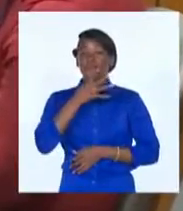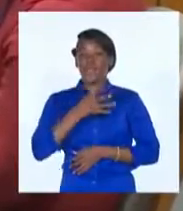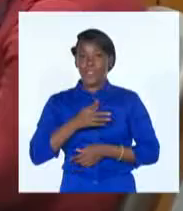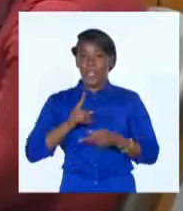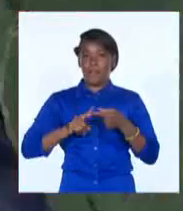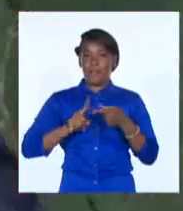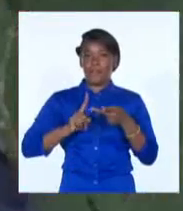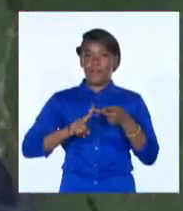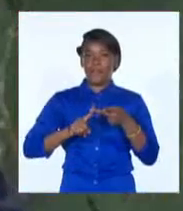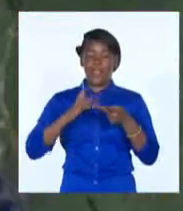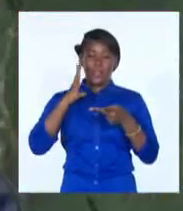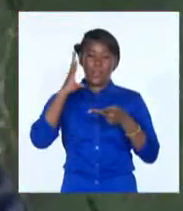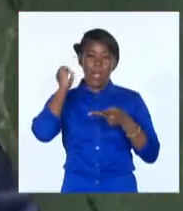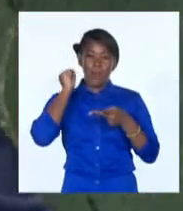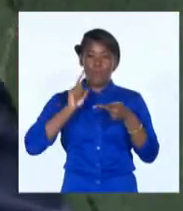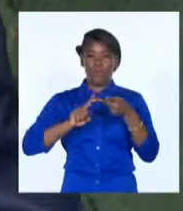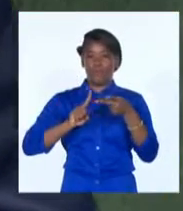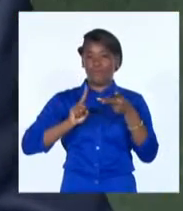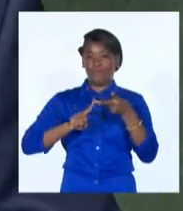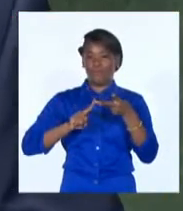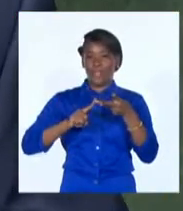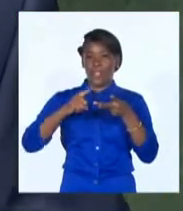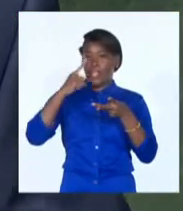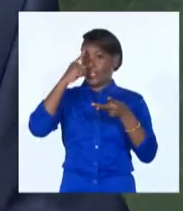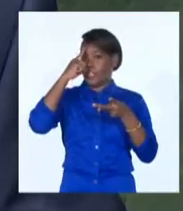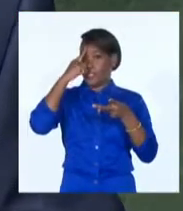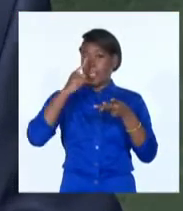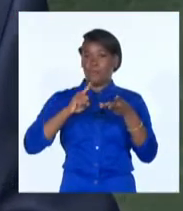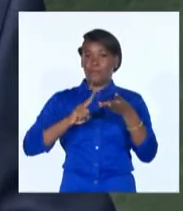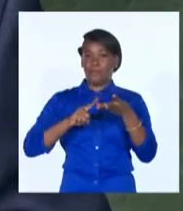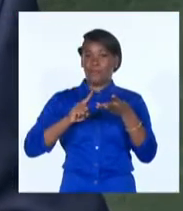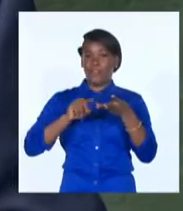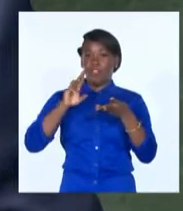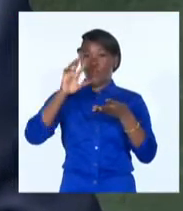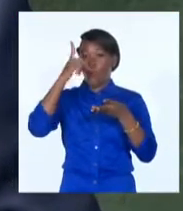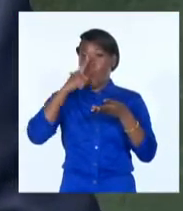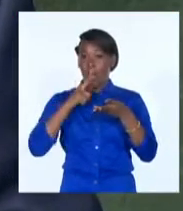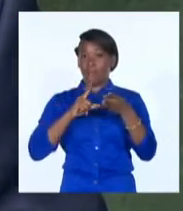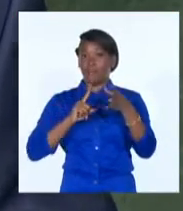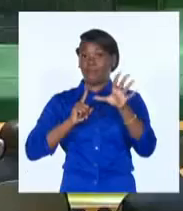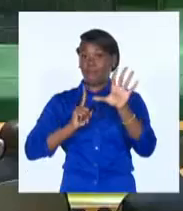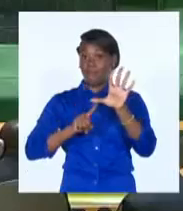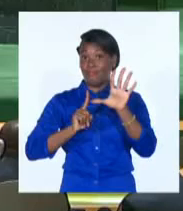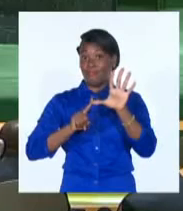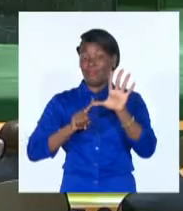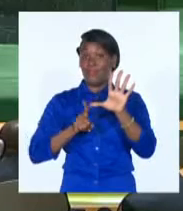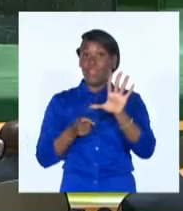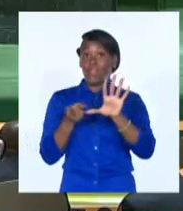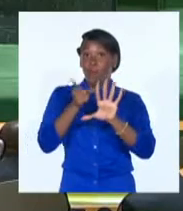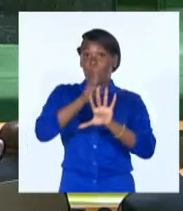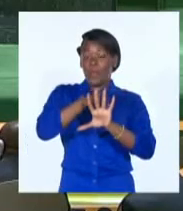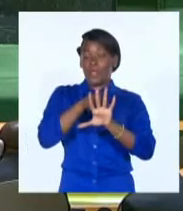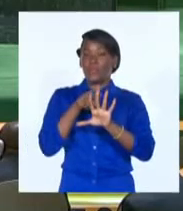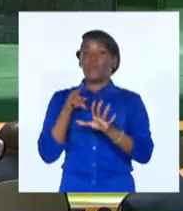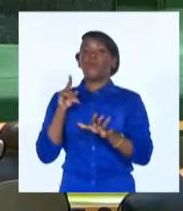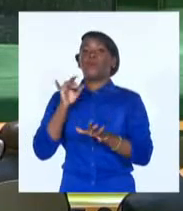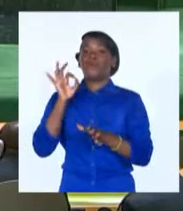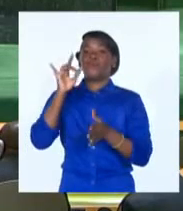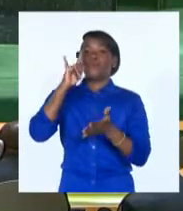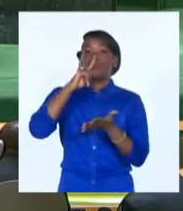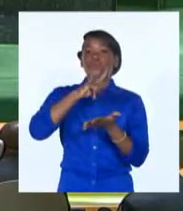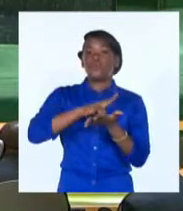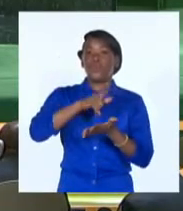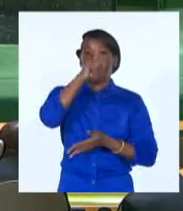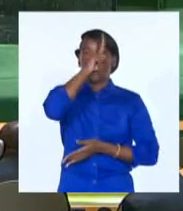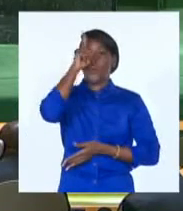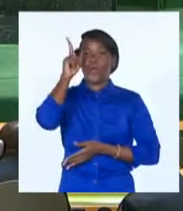Roa, figuras trascendentales de la revolución que desde los primeros años del triunfo alzaron su voz en la ONU en defensa de Cuba y también